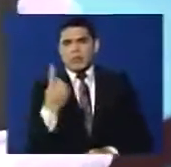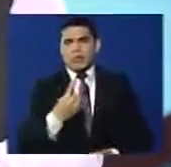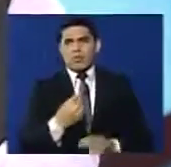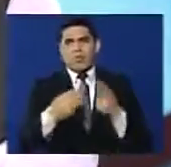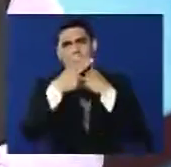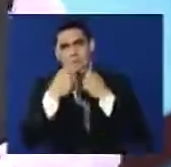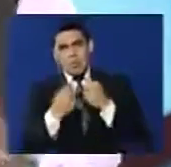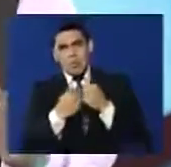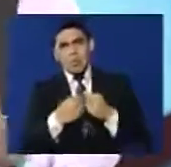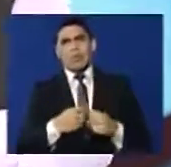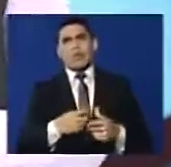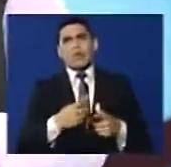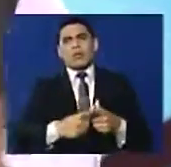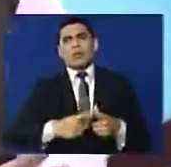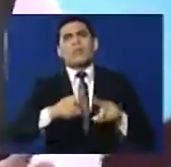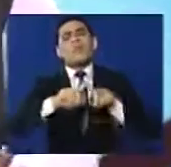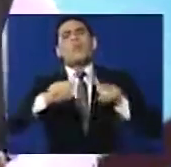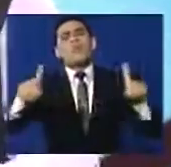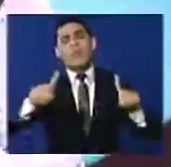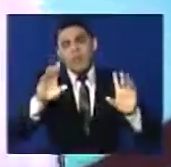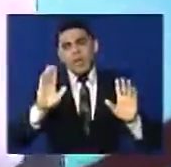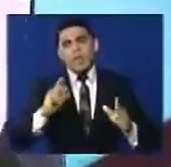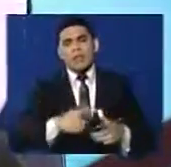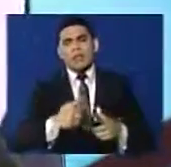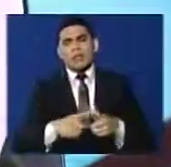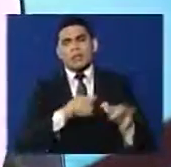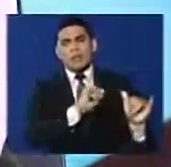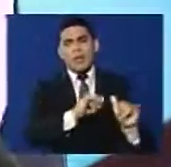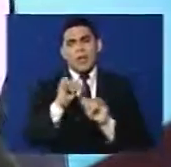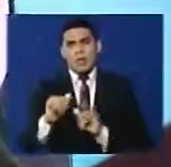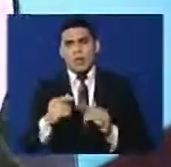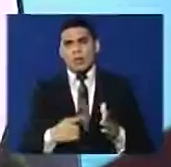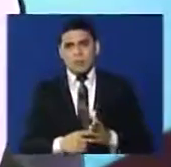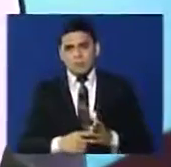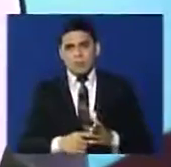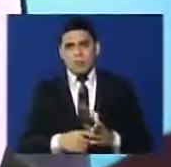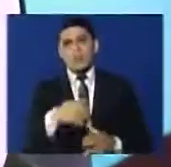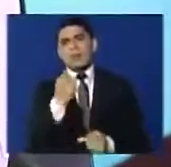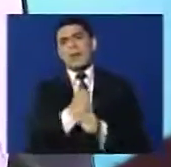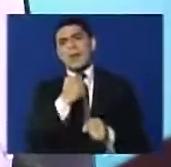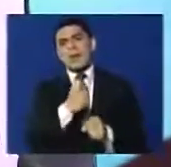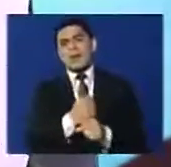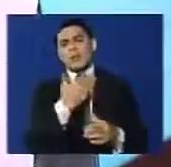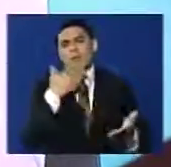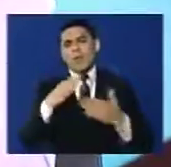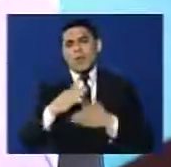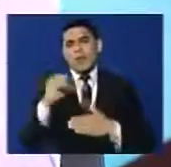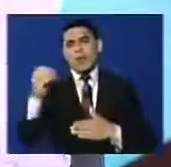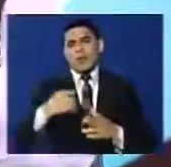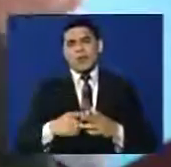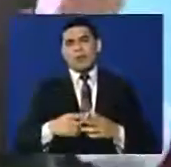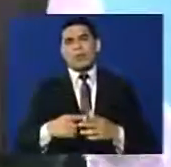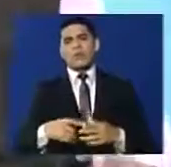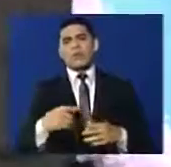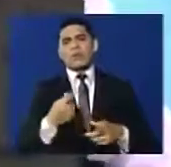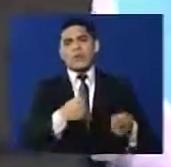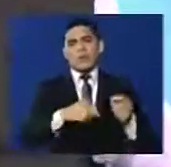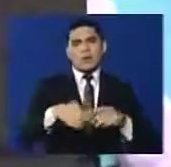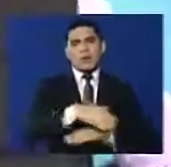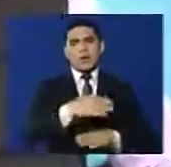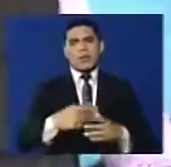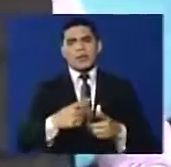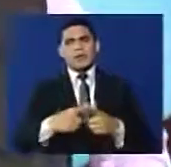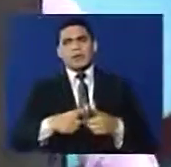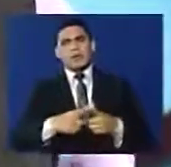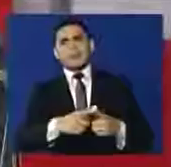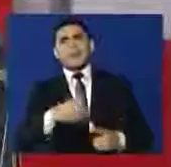ocupados y desocupados, eso es diferente. Entonces, no es lo mismo estar empleado que estar ocupado. Y entonces, ahí viene la manipulación de las cifras. No